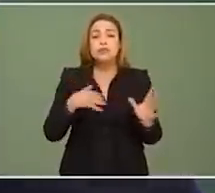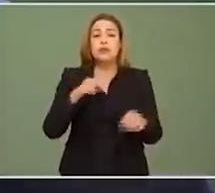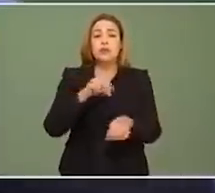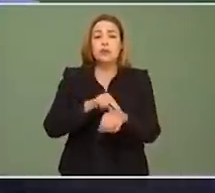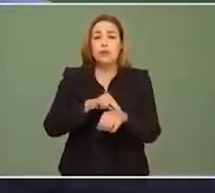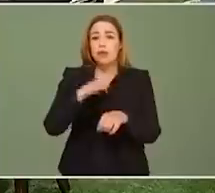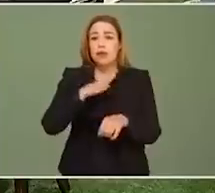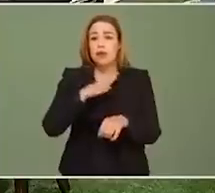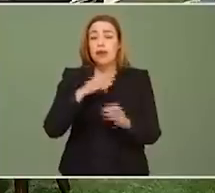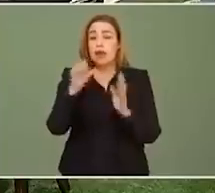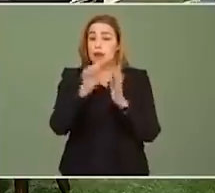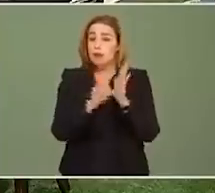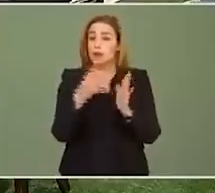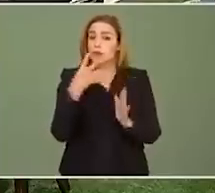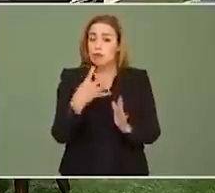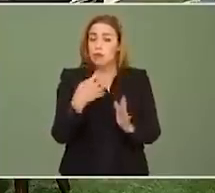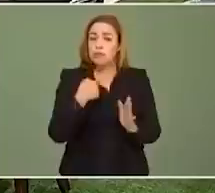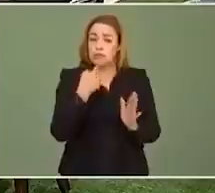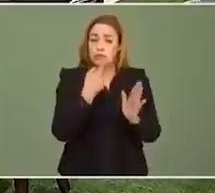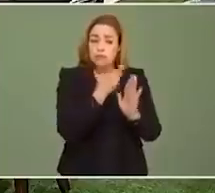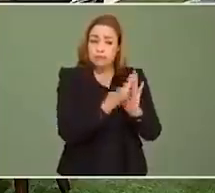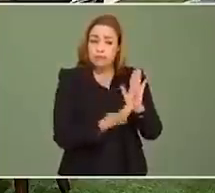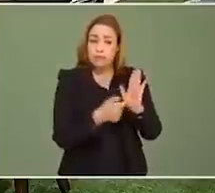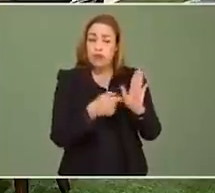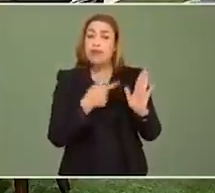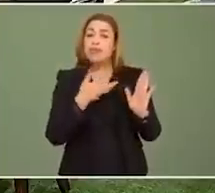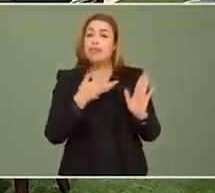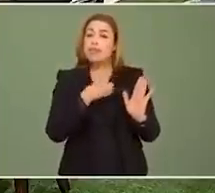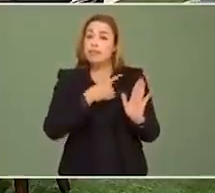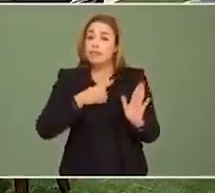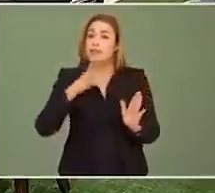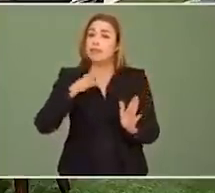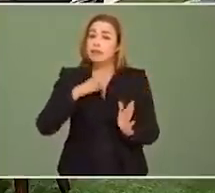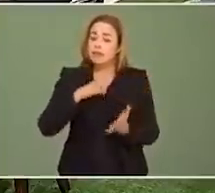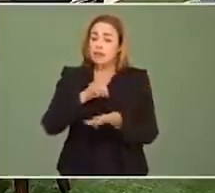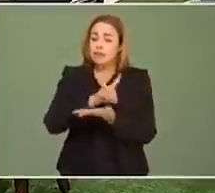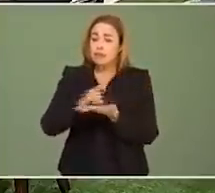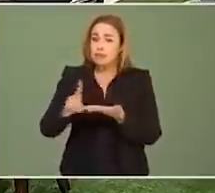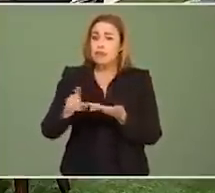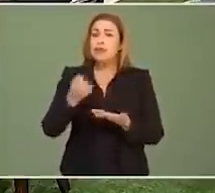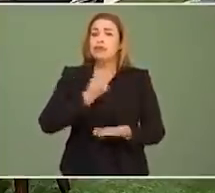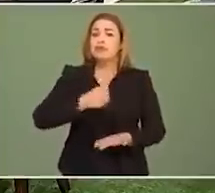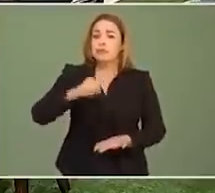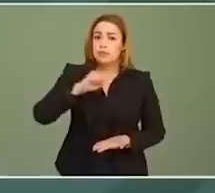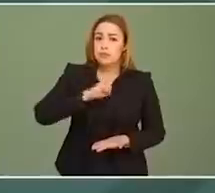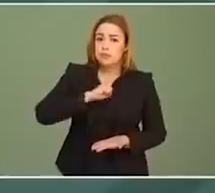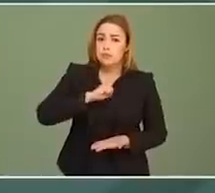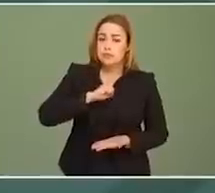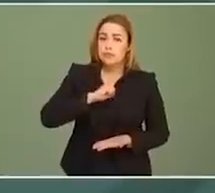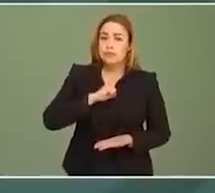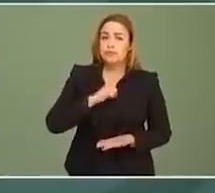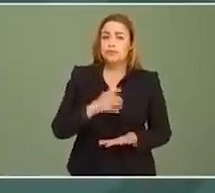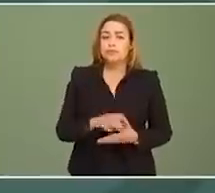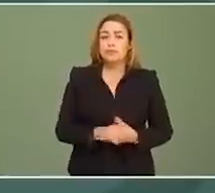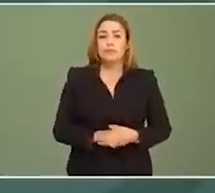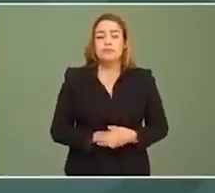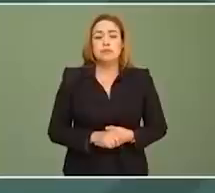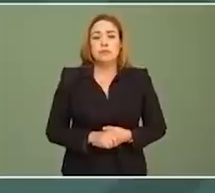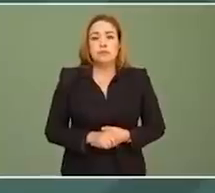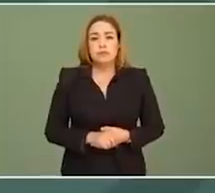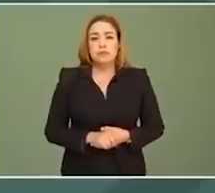nada más que está convertido en letra muerta ese artículo nos